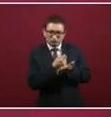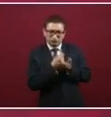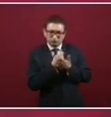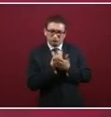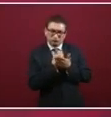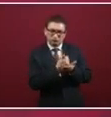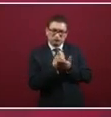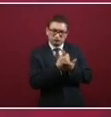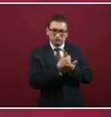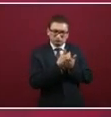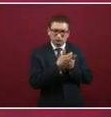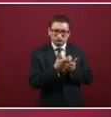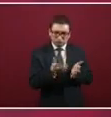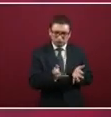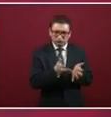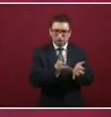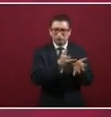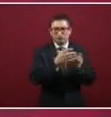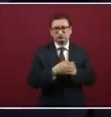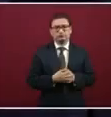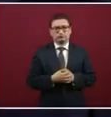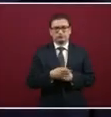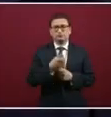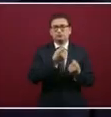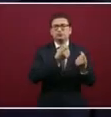y aceptar que tienen ese